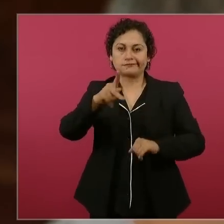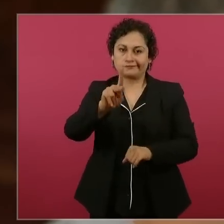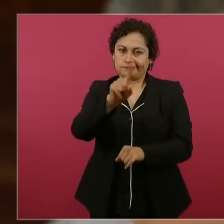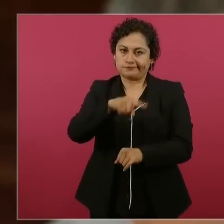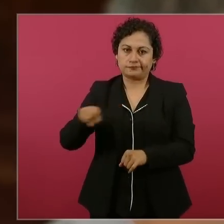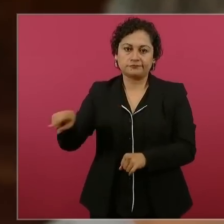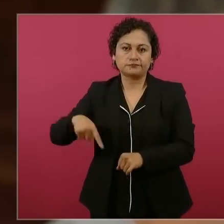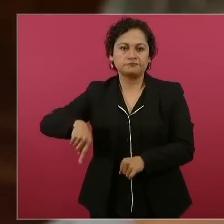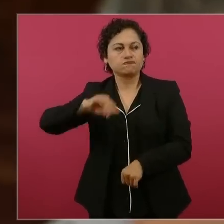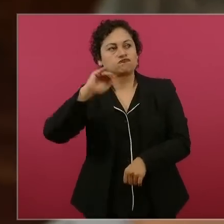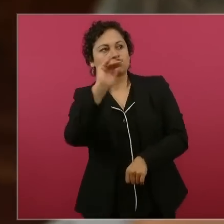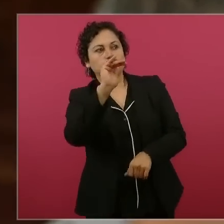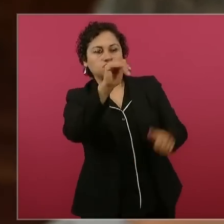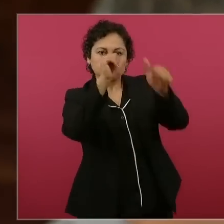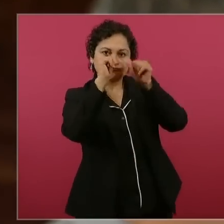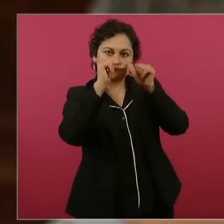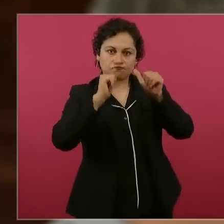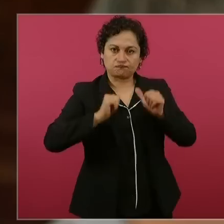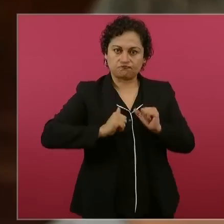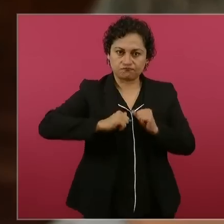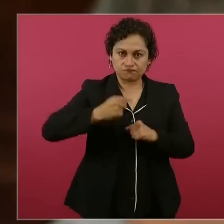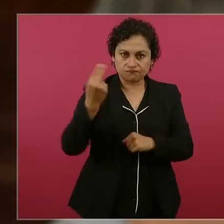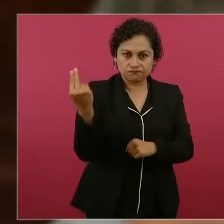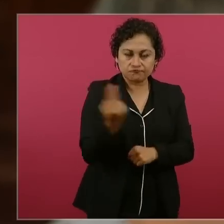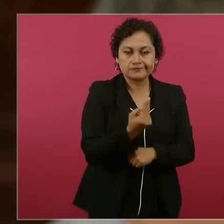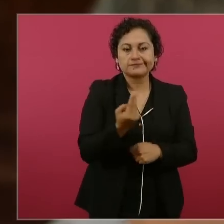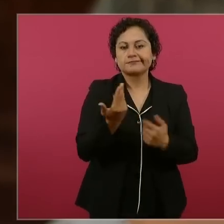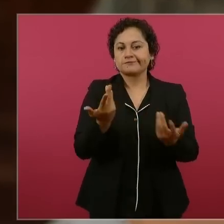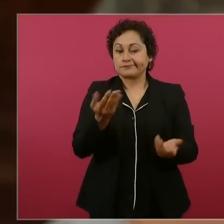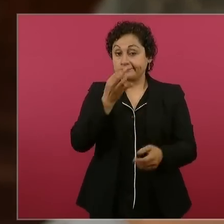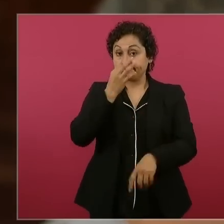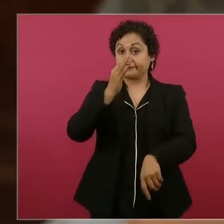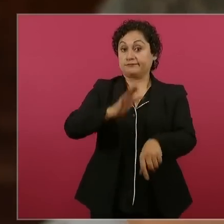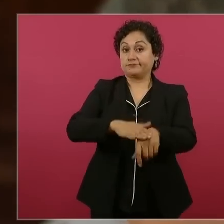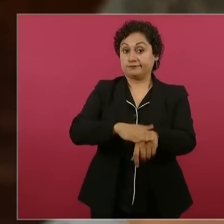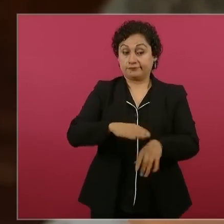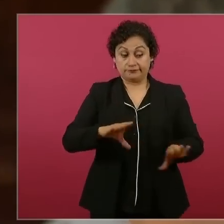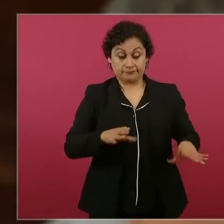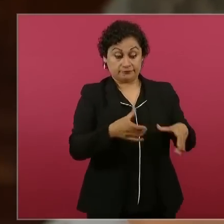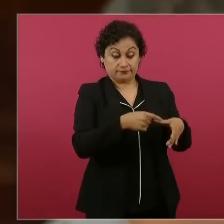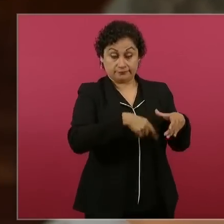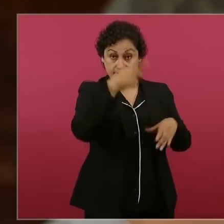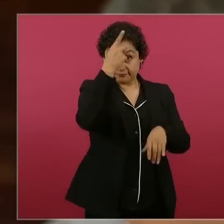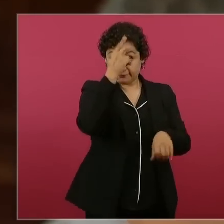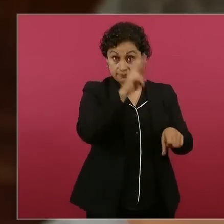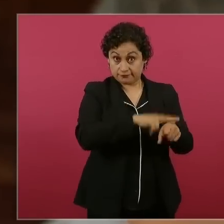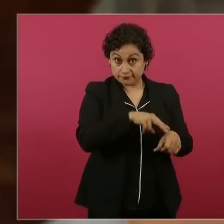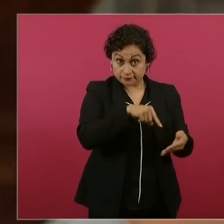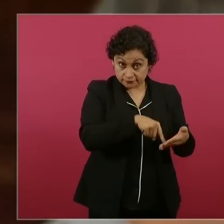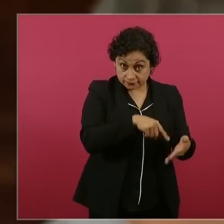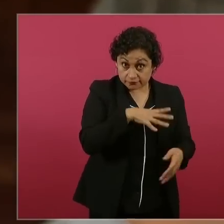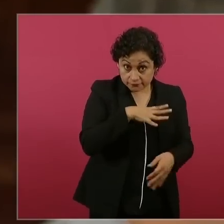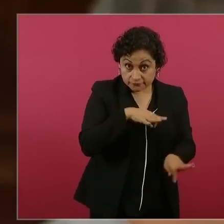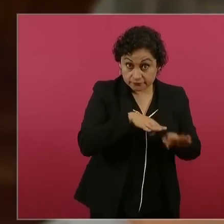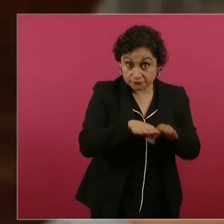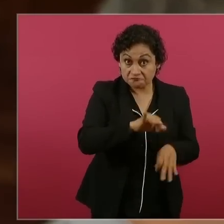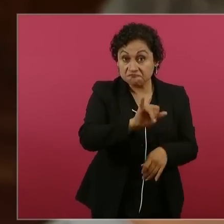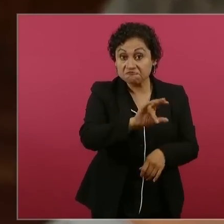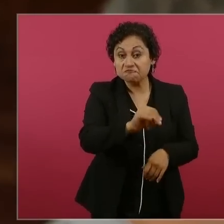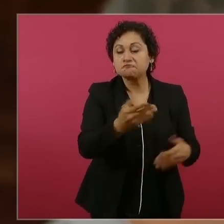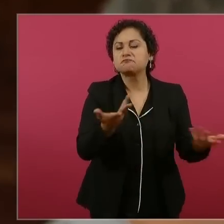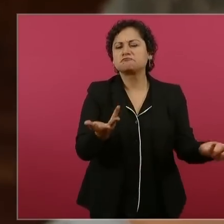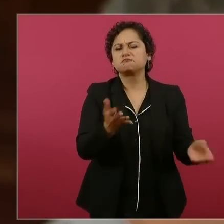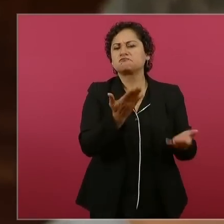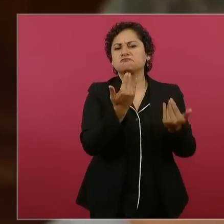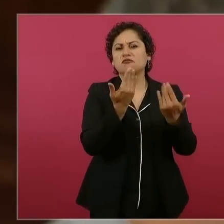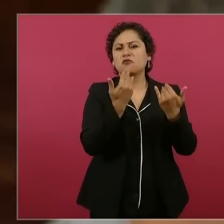sector salud. Y también decirle que si esta área hiciera su trabajo, contaríamos con un padrón actualizado de